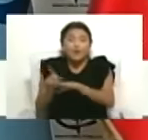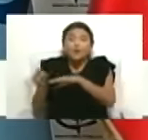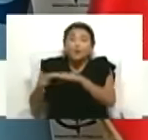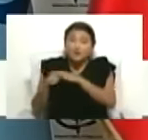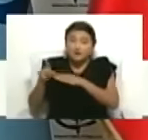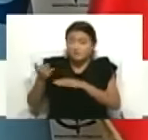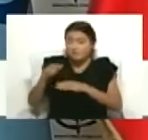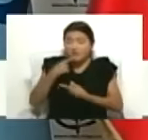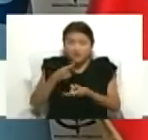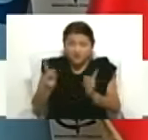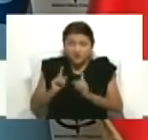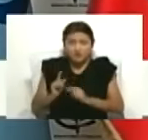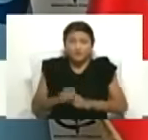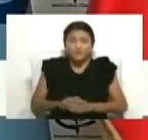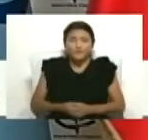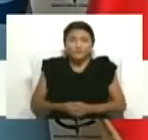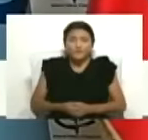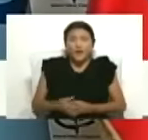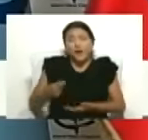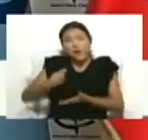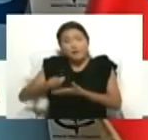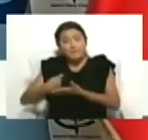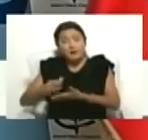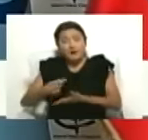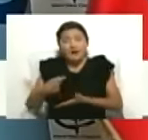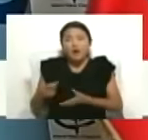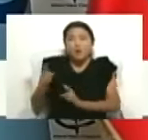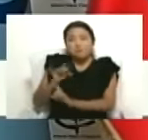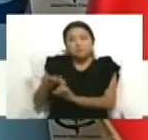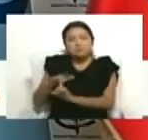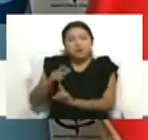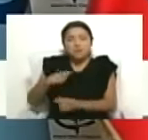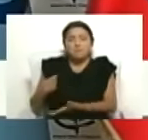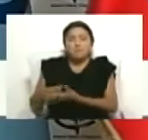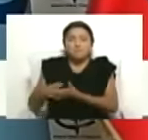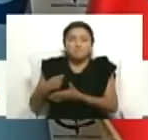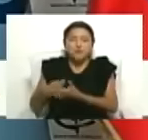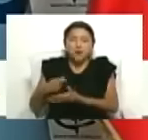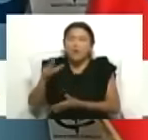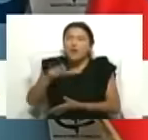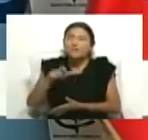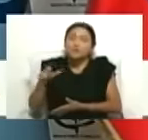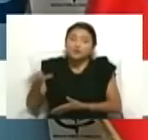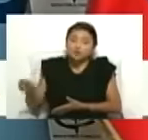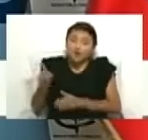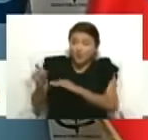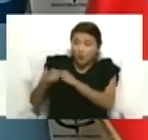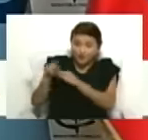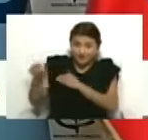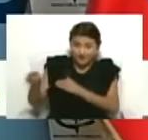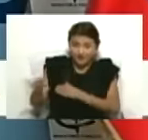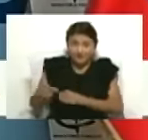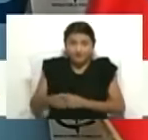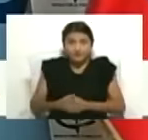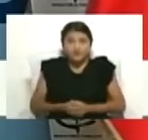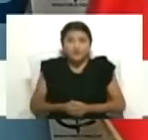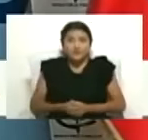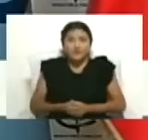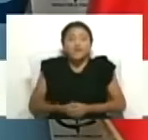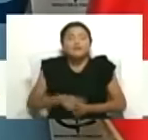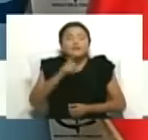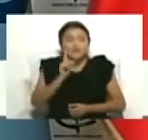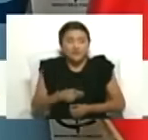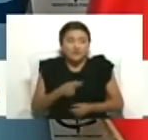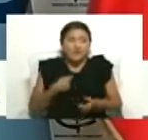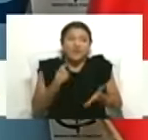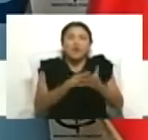han comprado conciencias, voluntades, dentro y fuera de Guyana, incluyendo a personeros